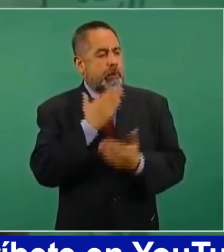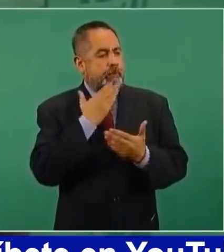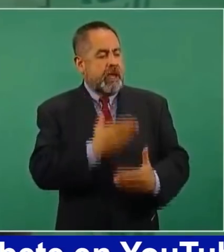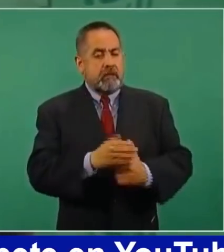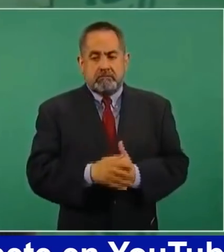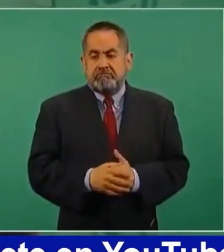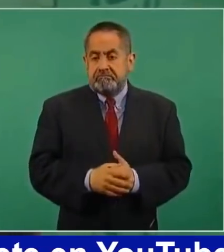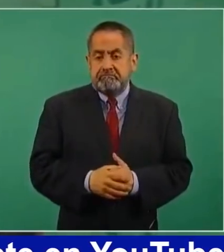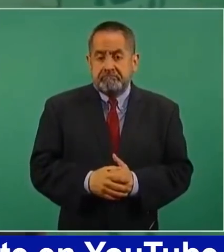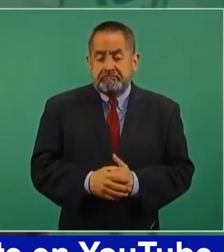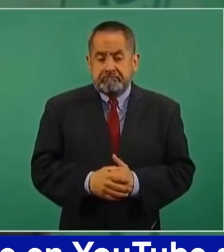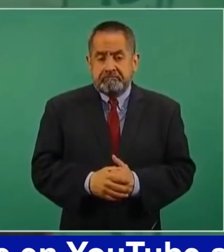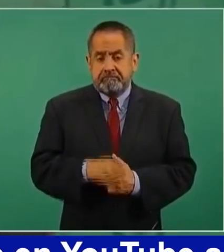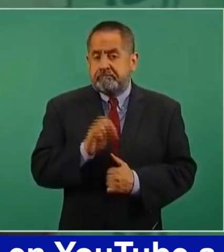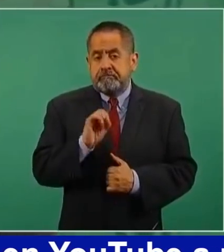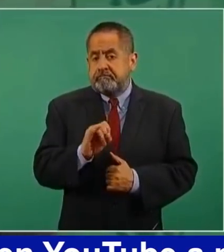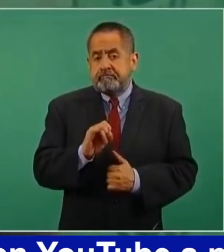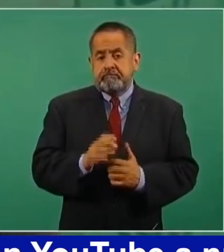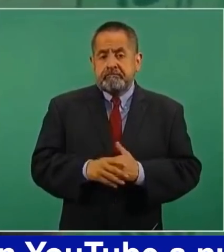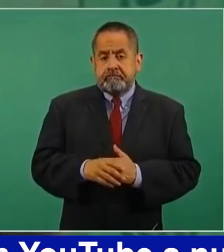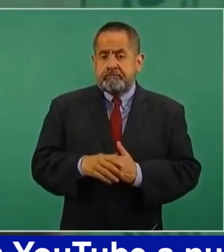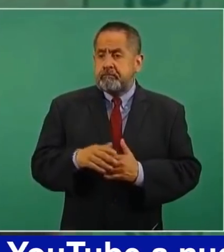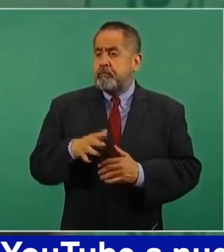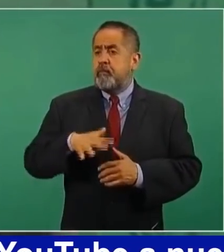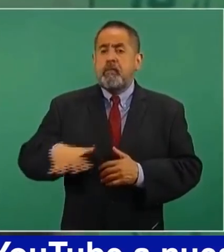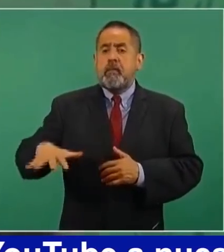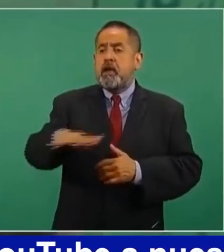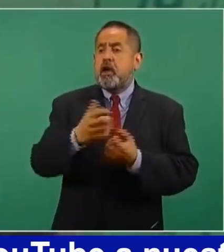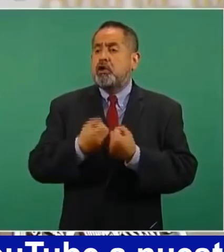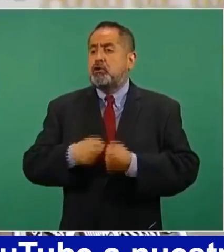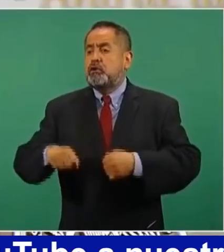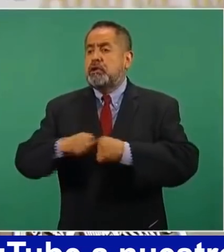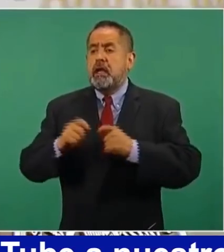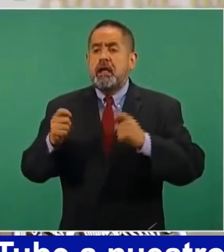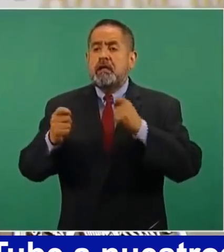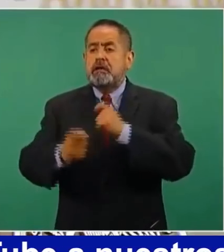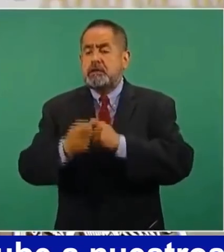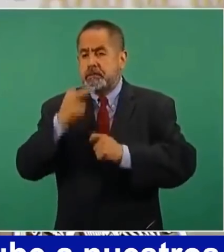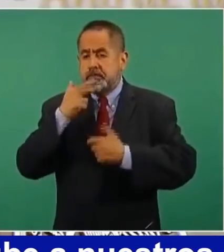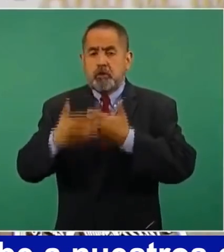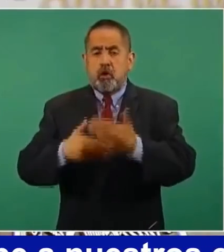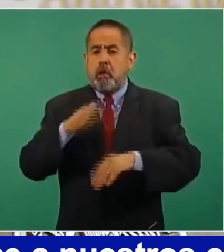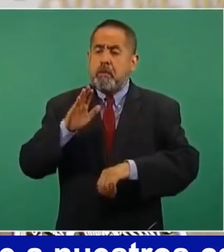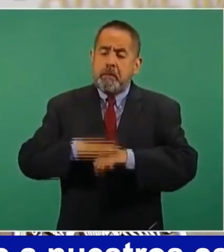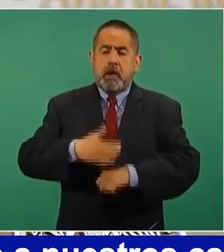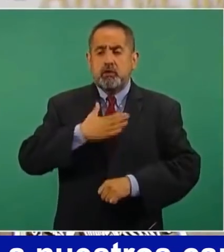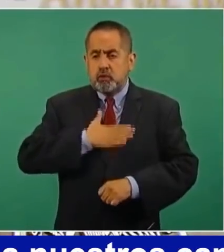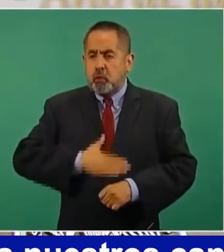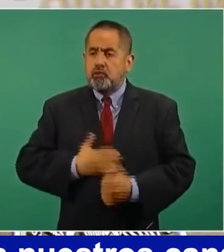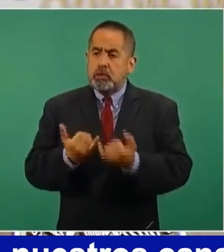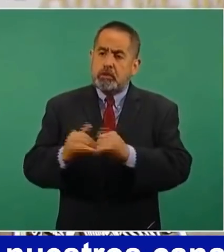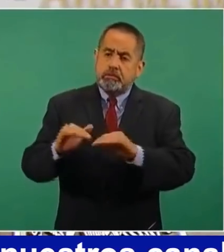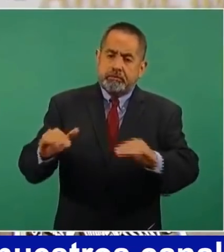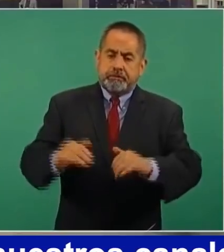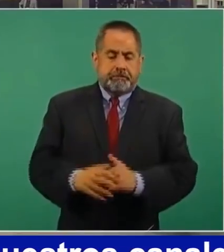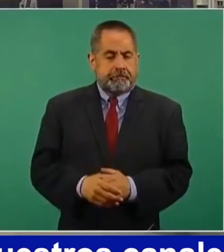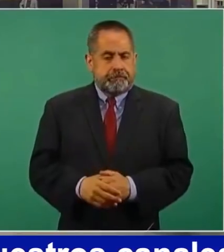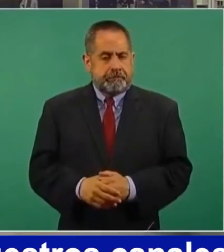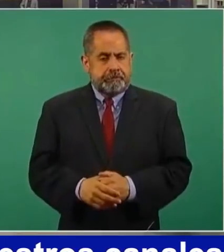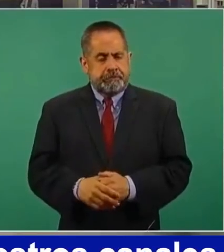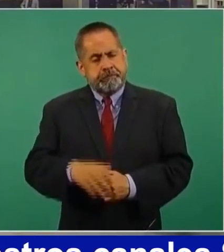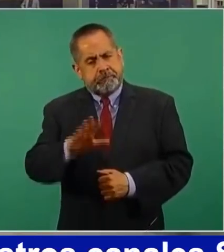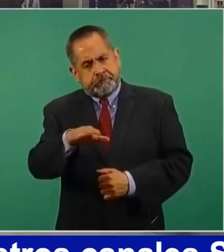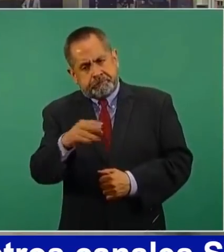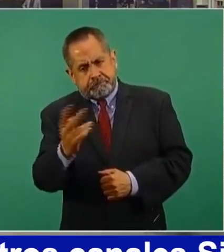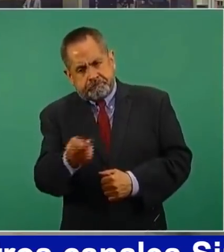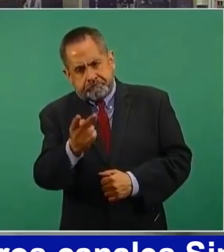que vamos a lograr una sociedad mejor, más igualitaria, más justa. En este sentido, presidente, de